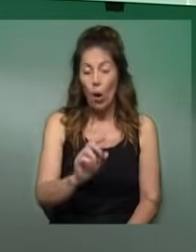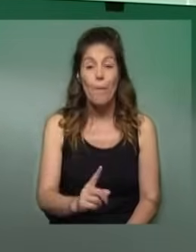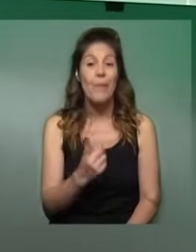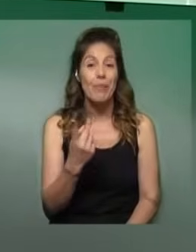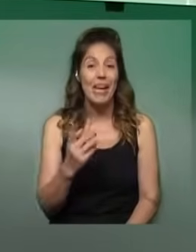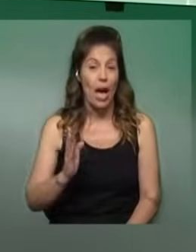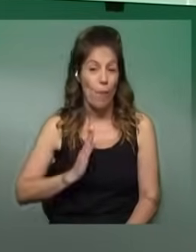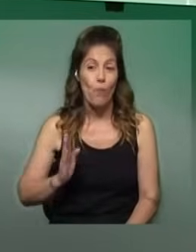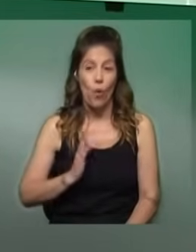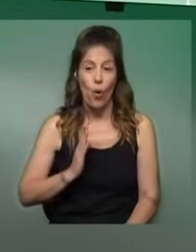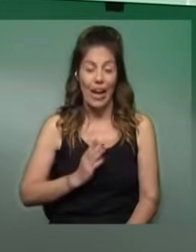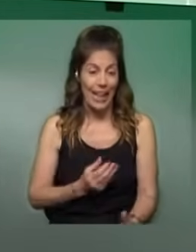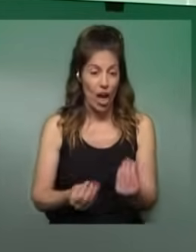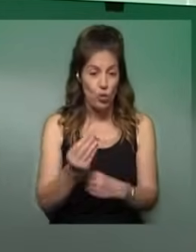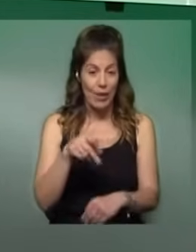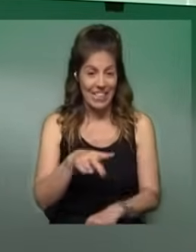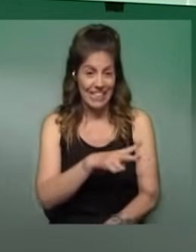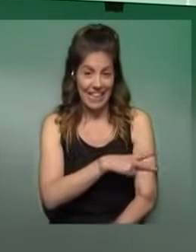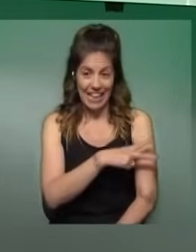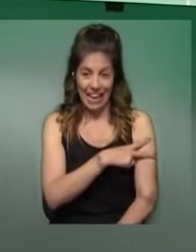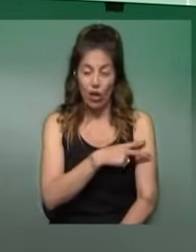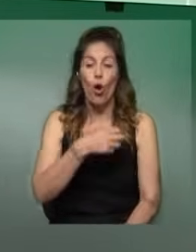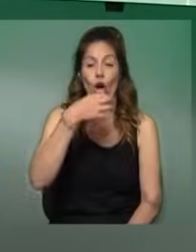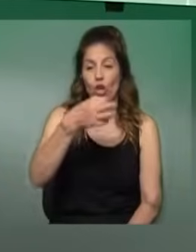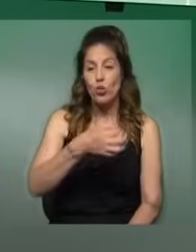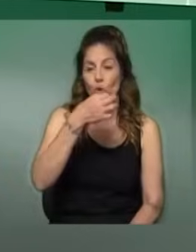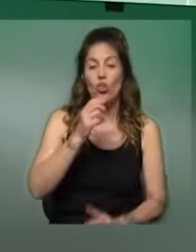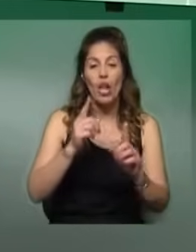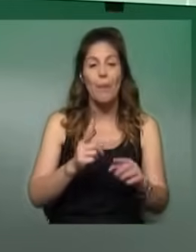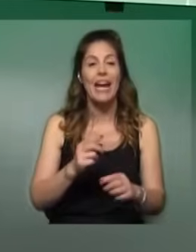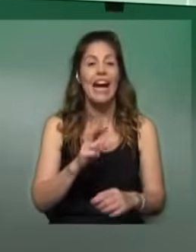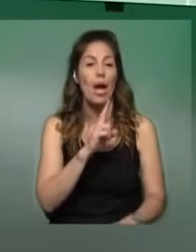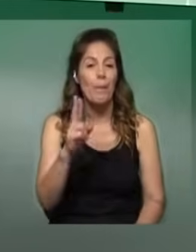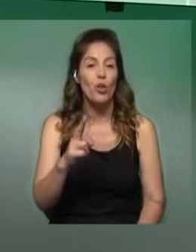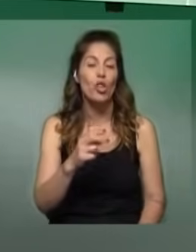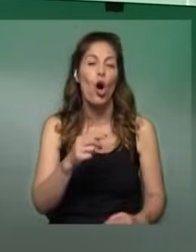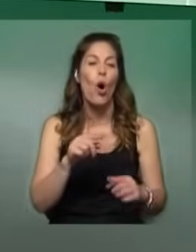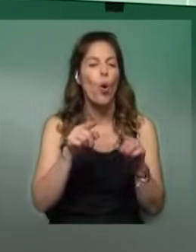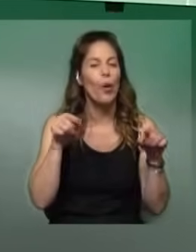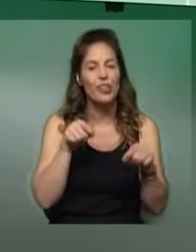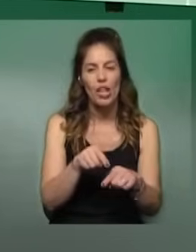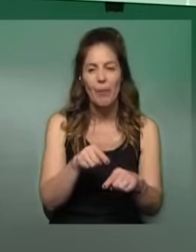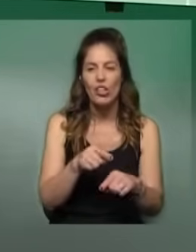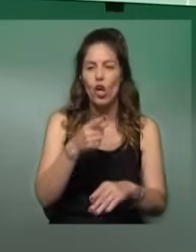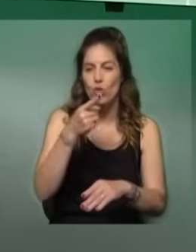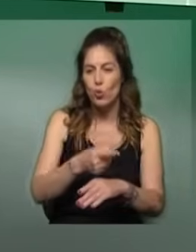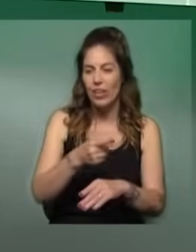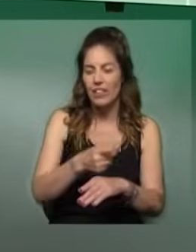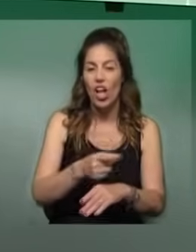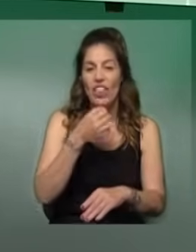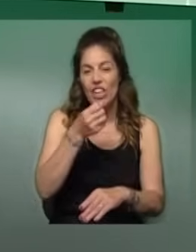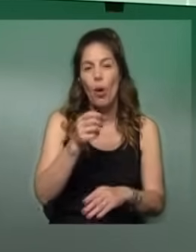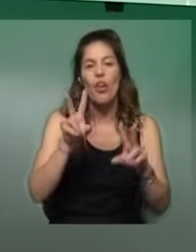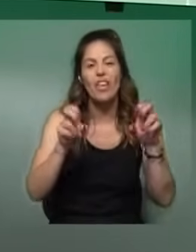primera mujer en asumir ese Cargo en su discurso también respondió a los cuestionamientos que generó su designación y los atribuyó a